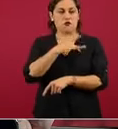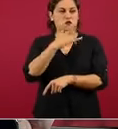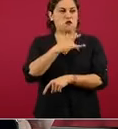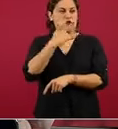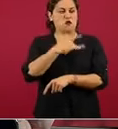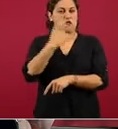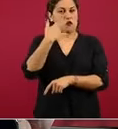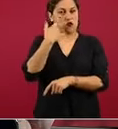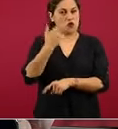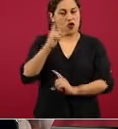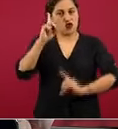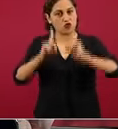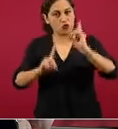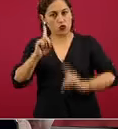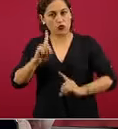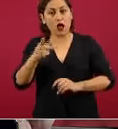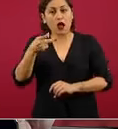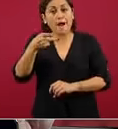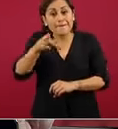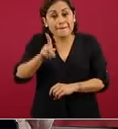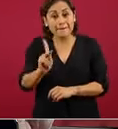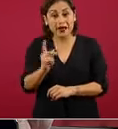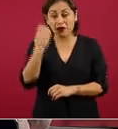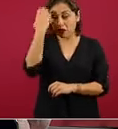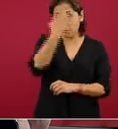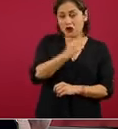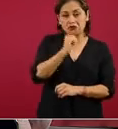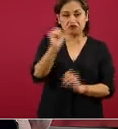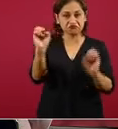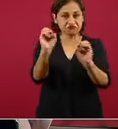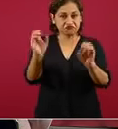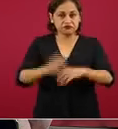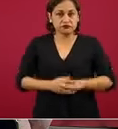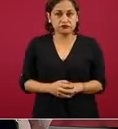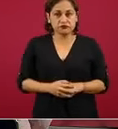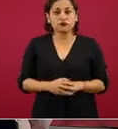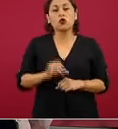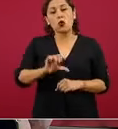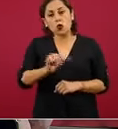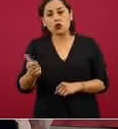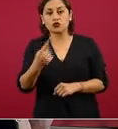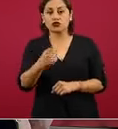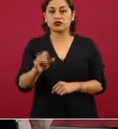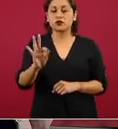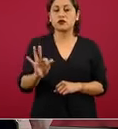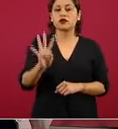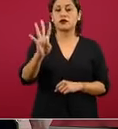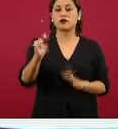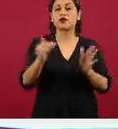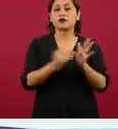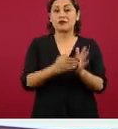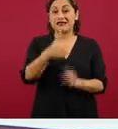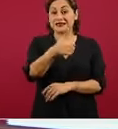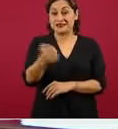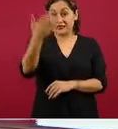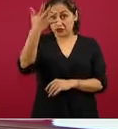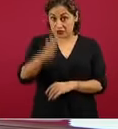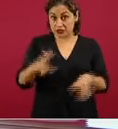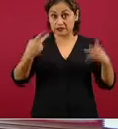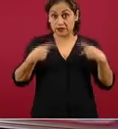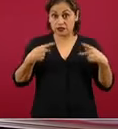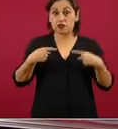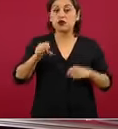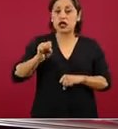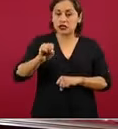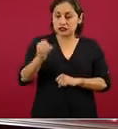cuadro sospechoso de COVID, pero que no se les tomó muestra. Y 144,610 que sí se les tomó muestra, tenían